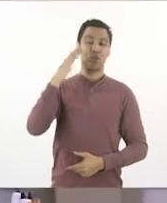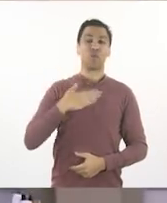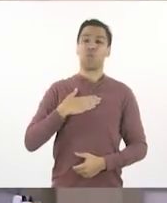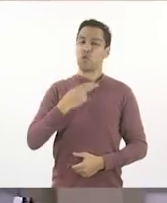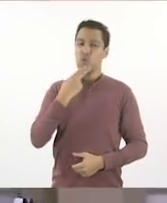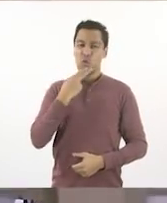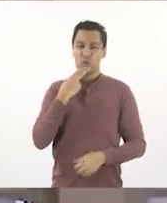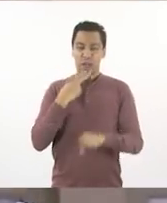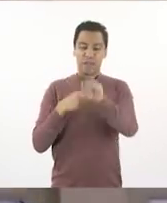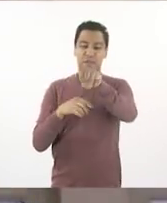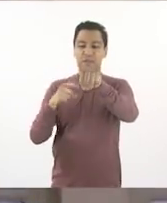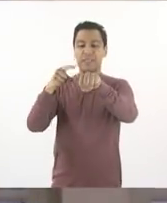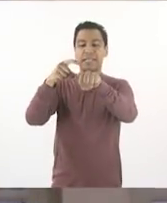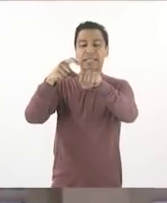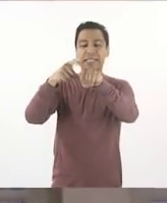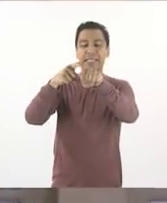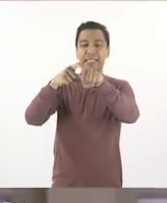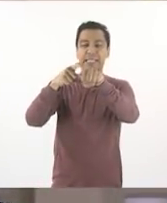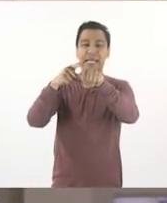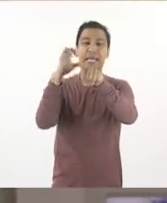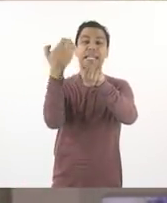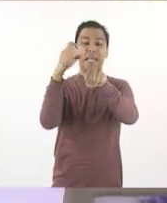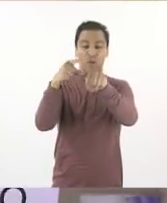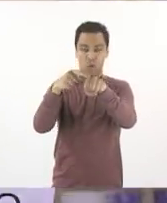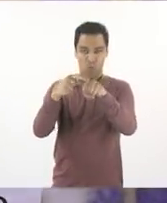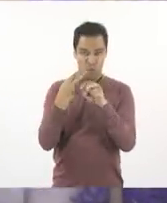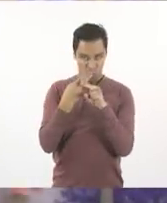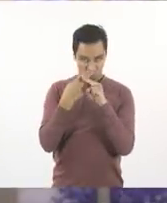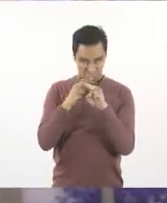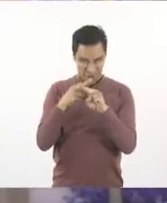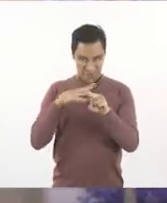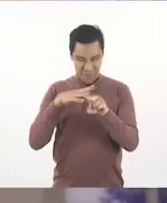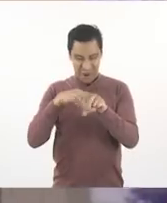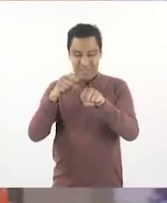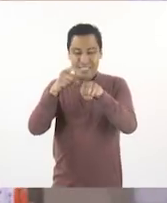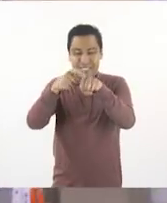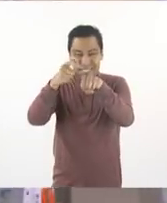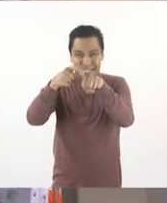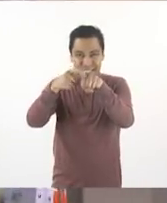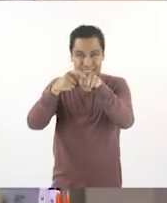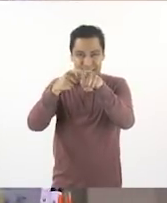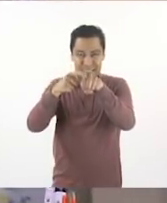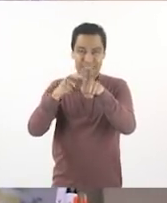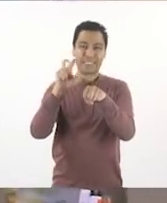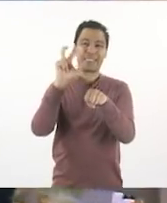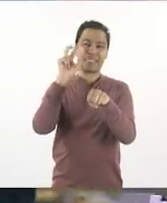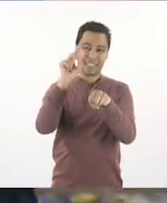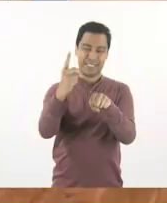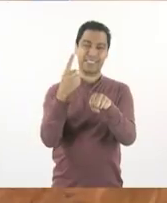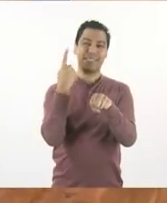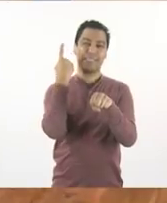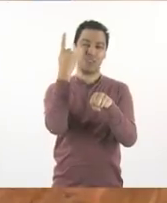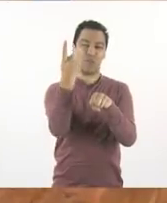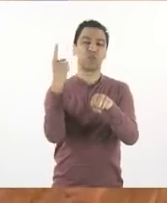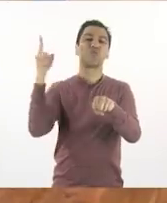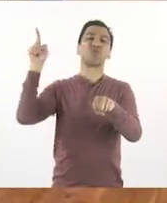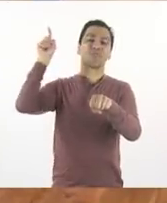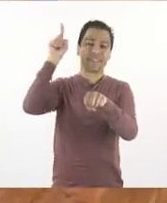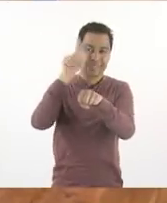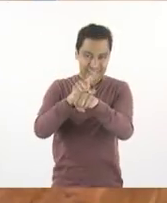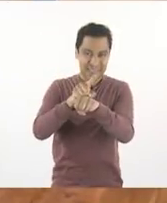nudillos. Enero tiene 31 días. Muy bien. Porque está en el primer hueso de mi mano, en mi